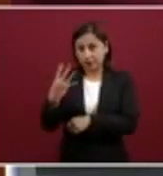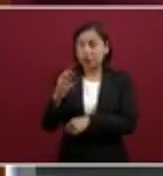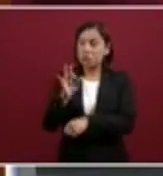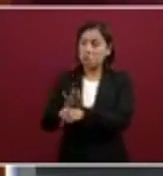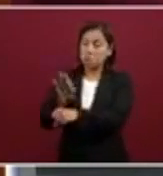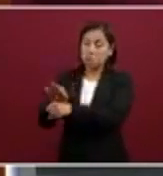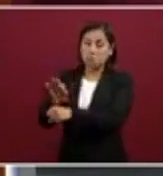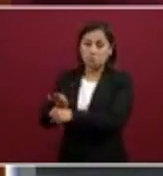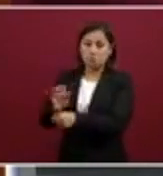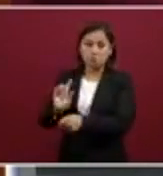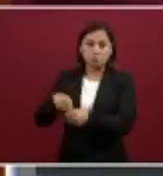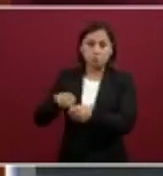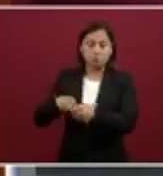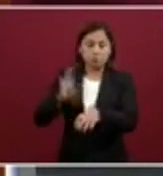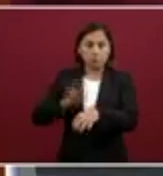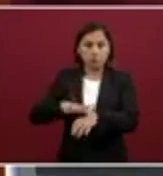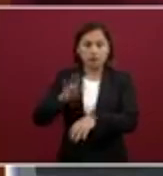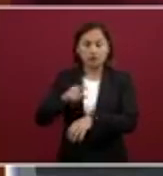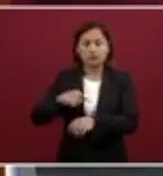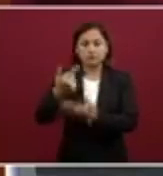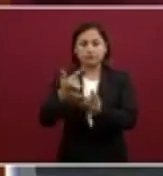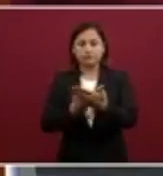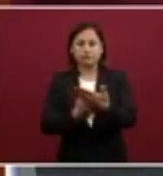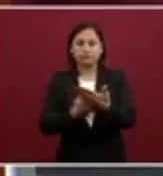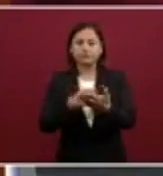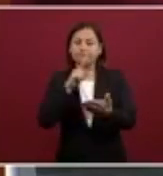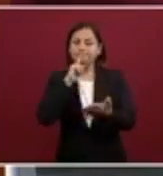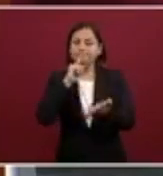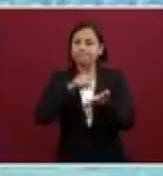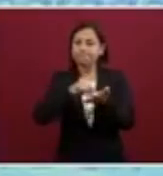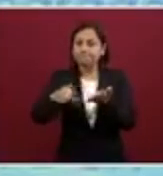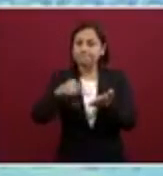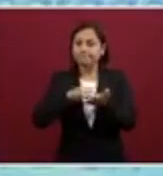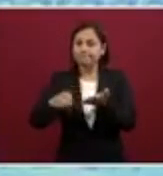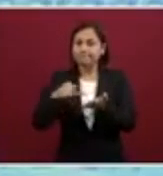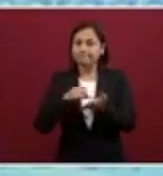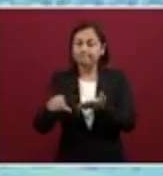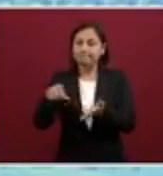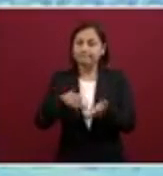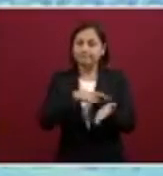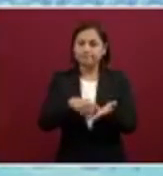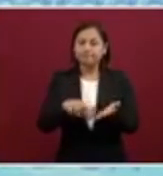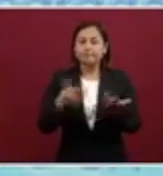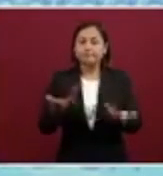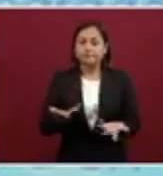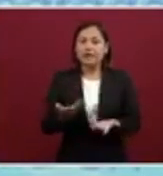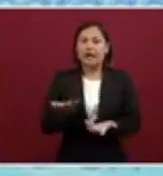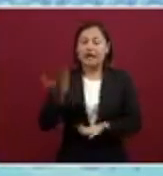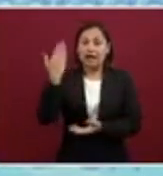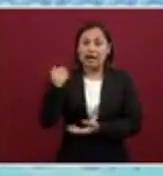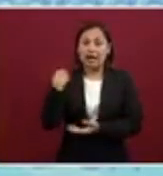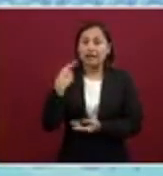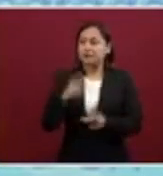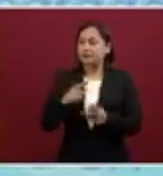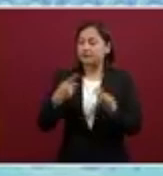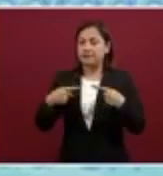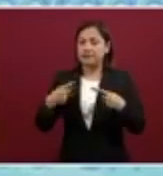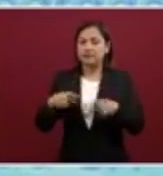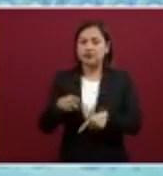2018. Pues de 2015 a 2018 todavía pues siguieron acogiéndose al beneficio, porque era una cuestión